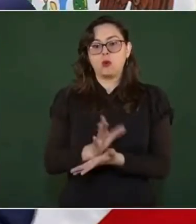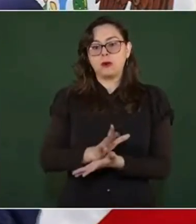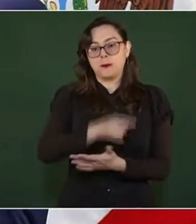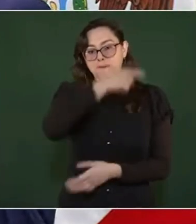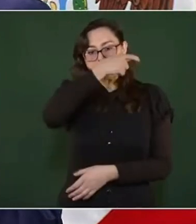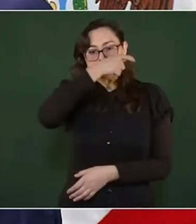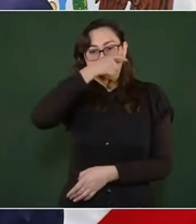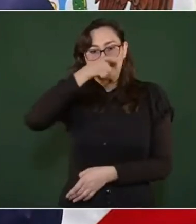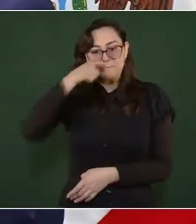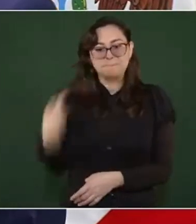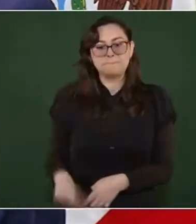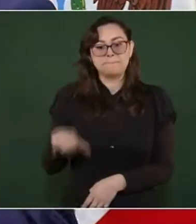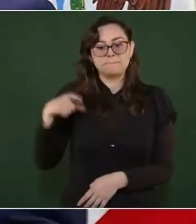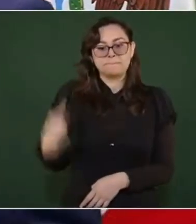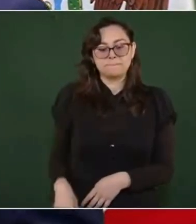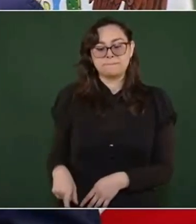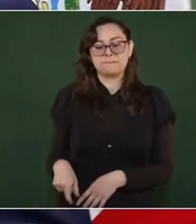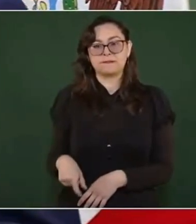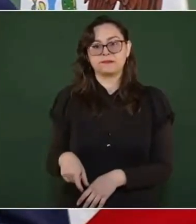Bueno,